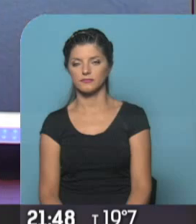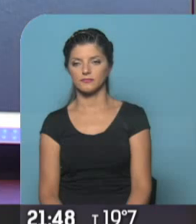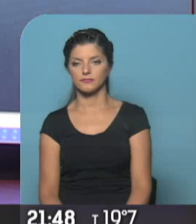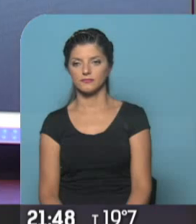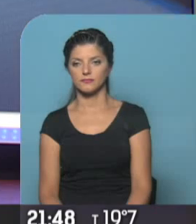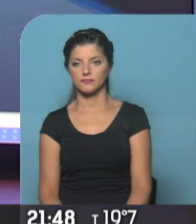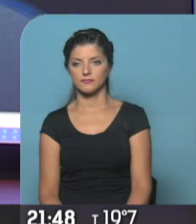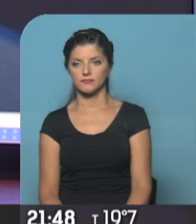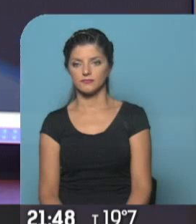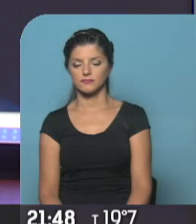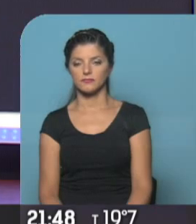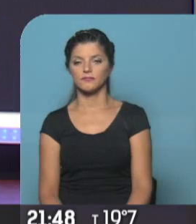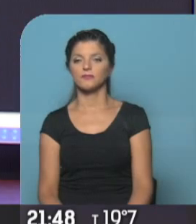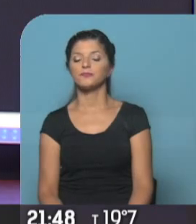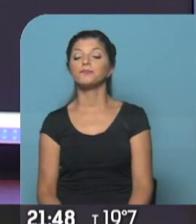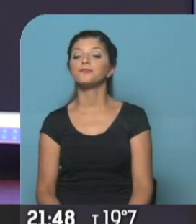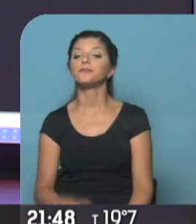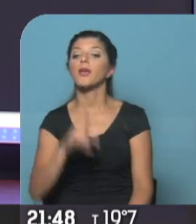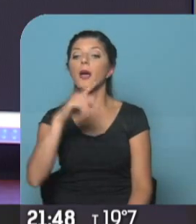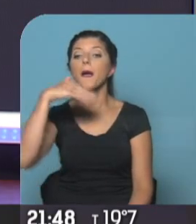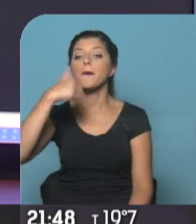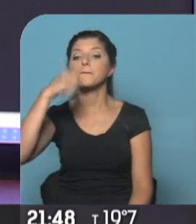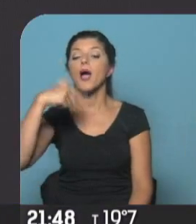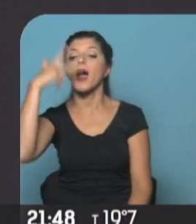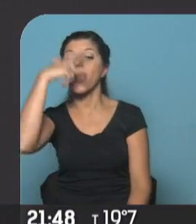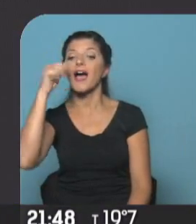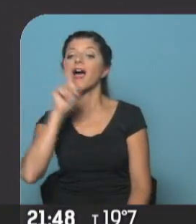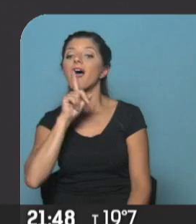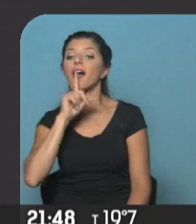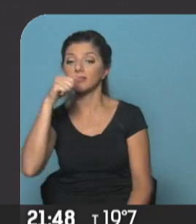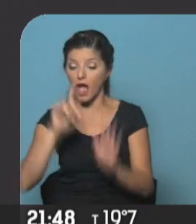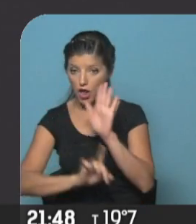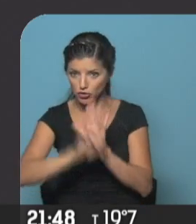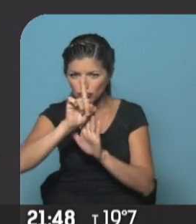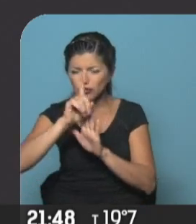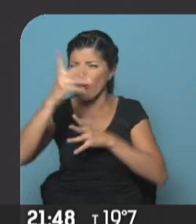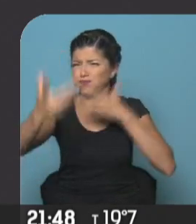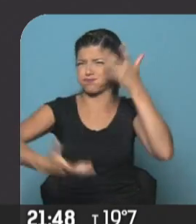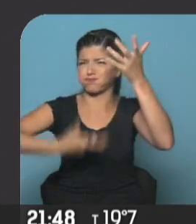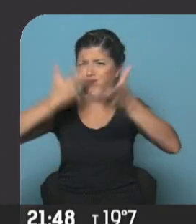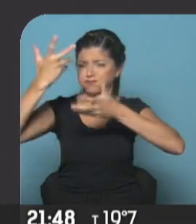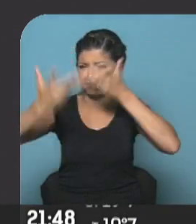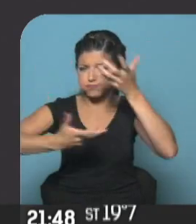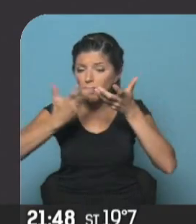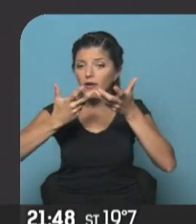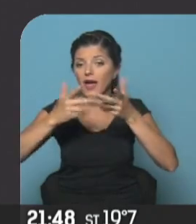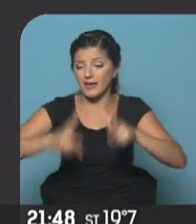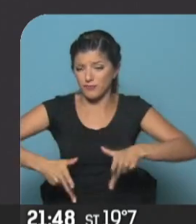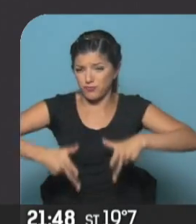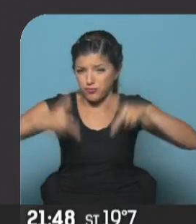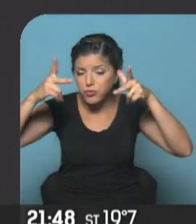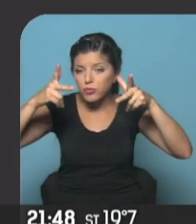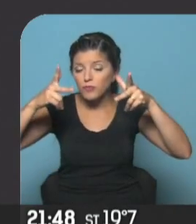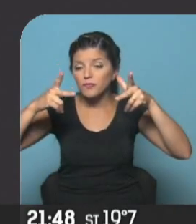voraz incendio. Se desarrolló en el norte de Manhattan, en el piso de una de las torres que tiene esta ciudad de Nueva York, y 200 bomberos